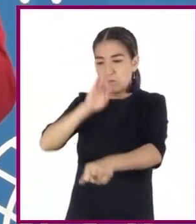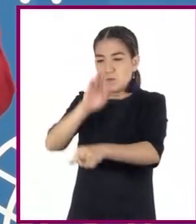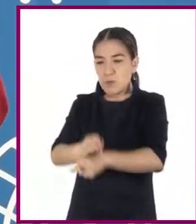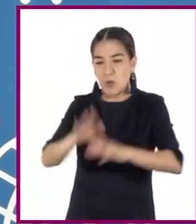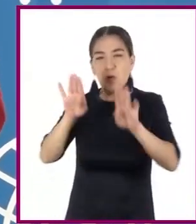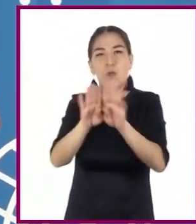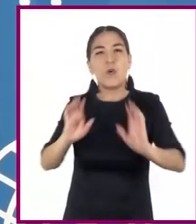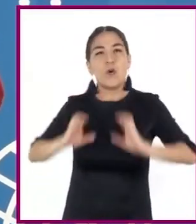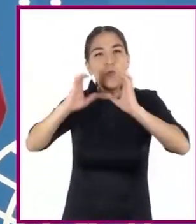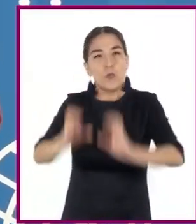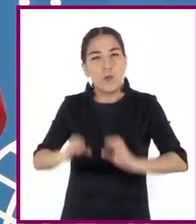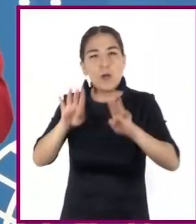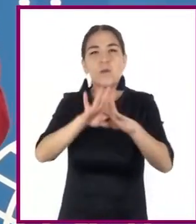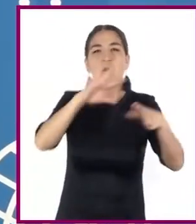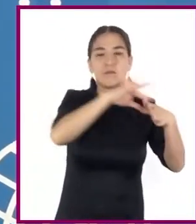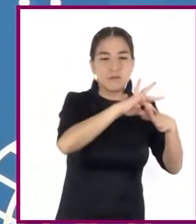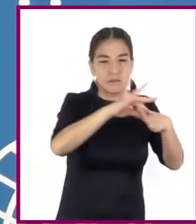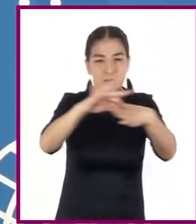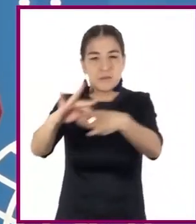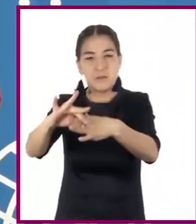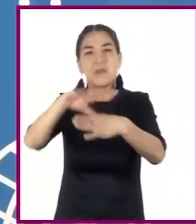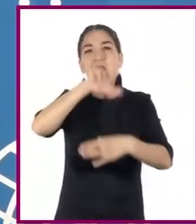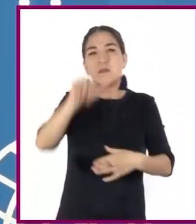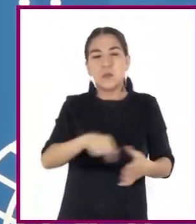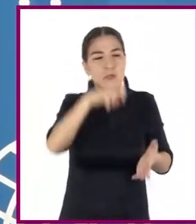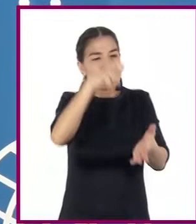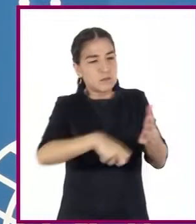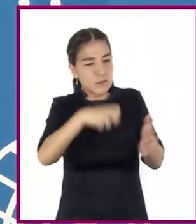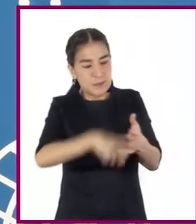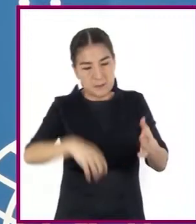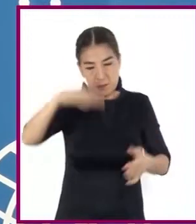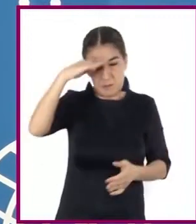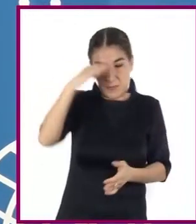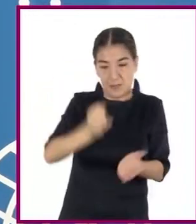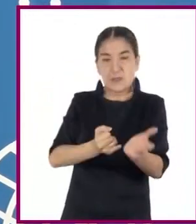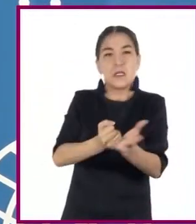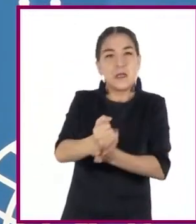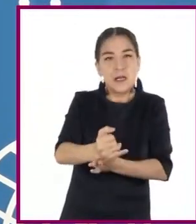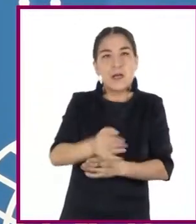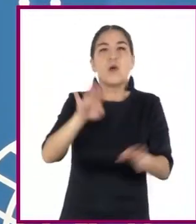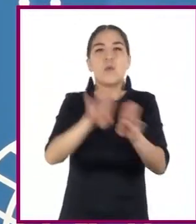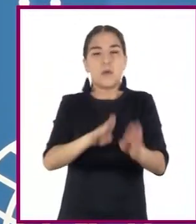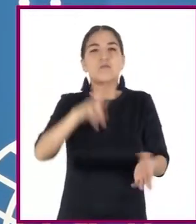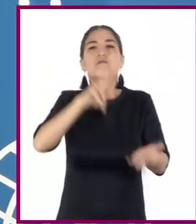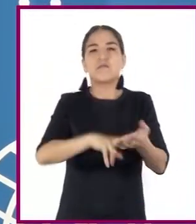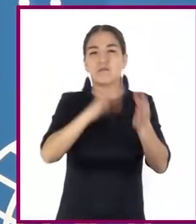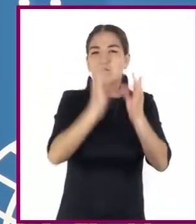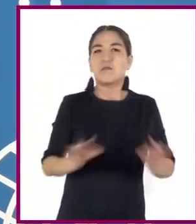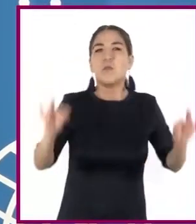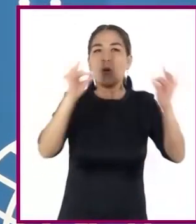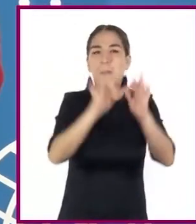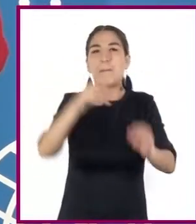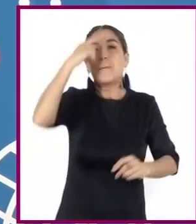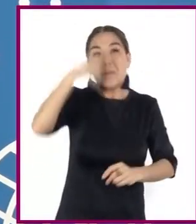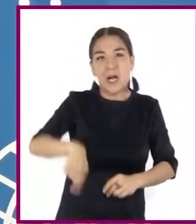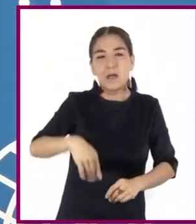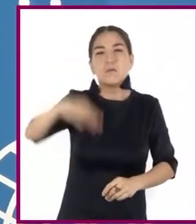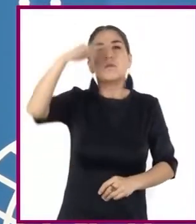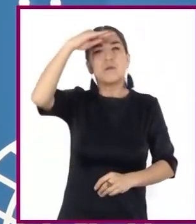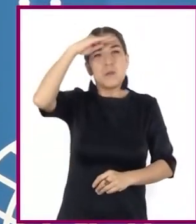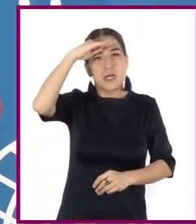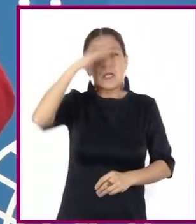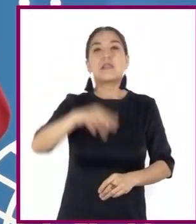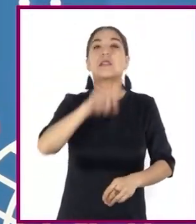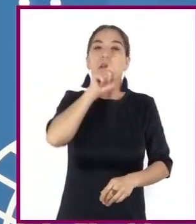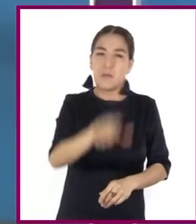basamos para guiarnos y tomar decisiones. Brinda principios y valores éticos sobre la manera de pensar